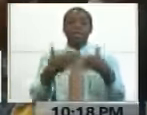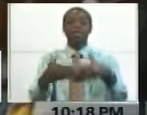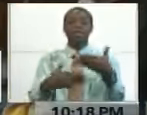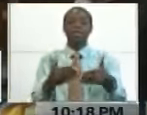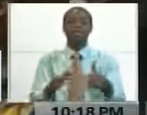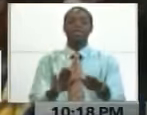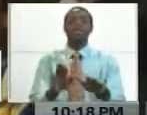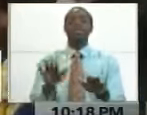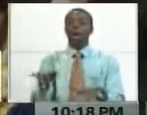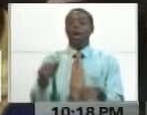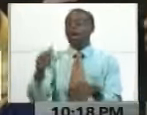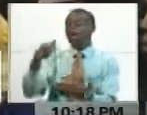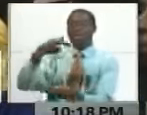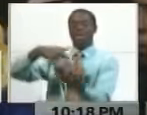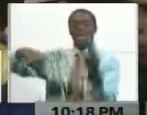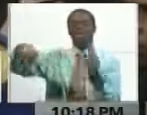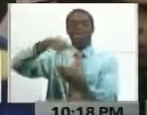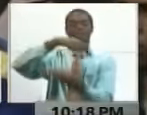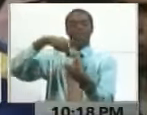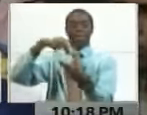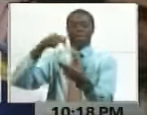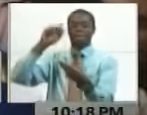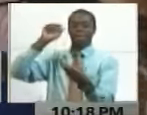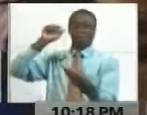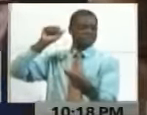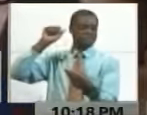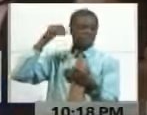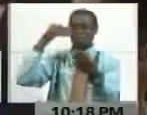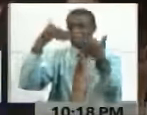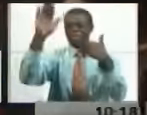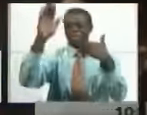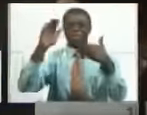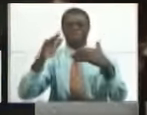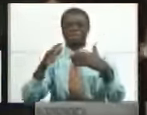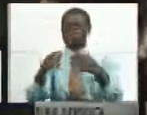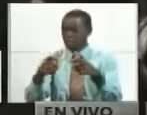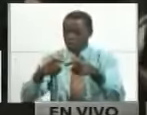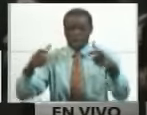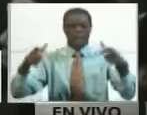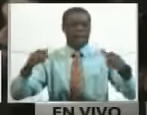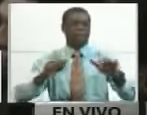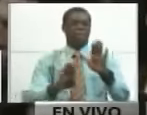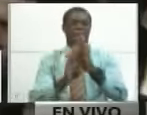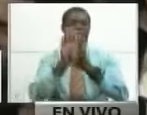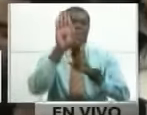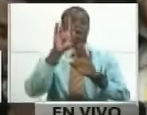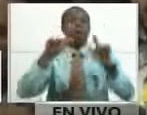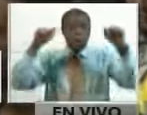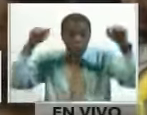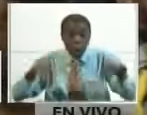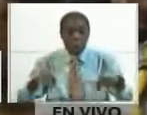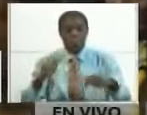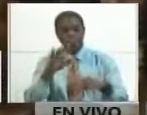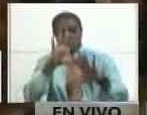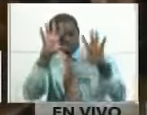hacer irreversible la revolución en las amplias masas. Hoy estamos en una contraofensiva muy